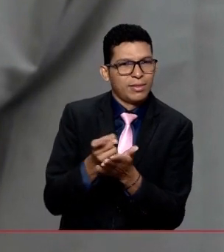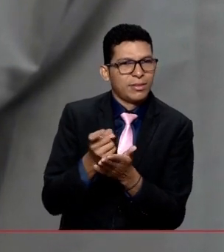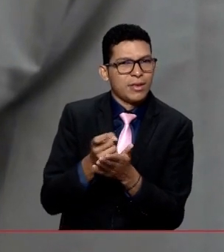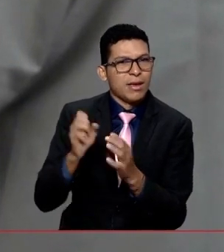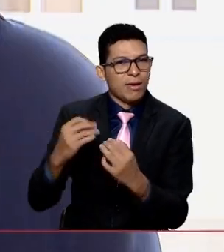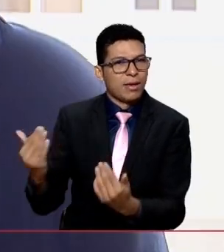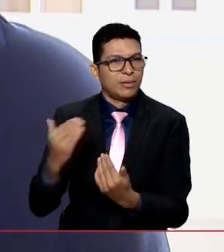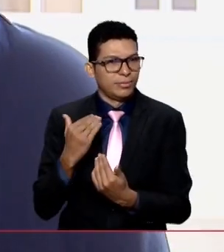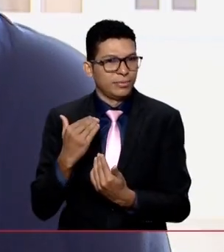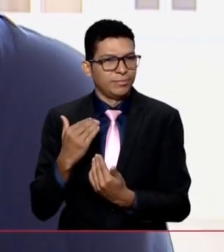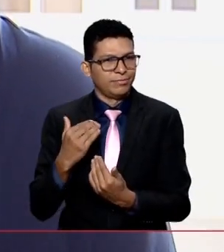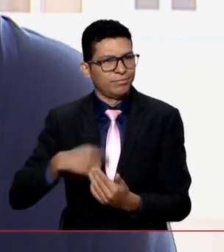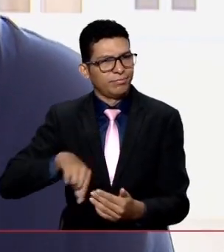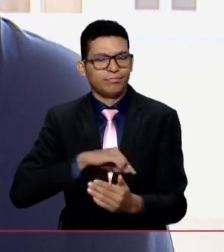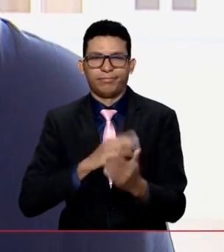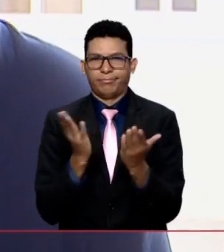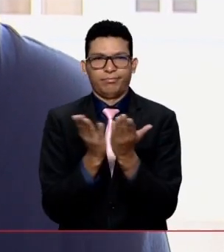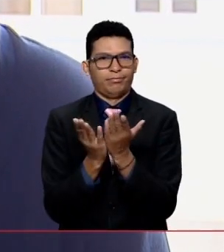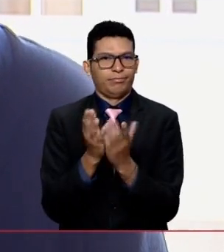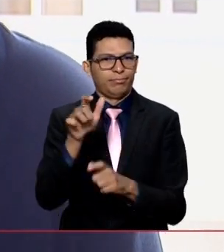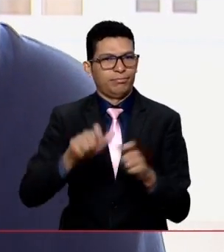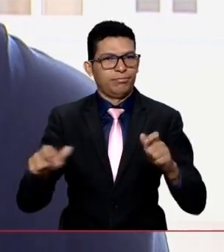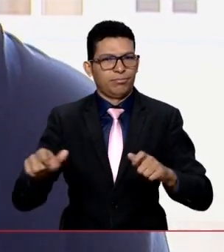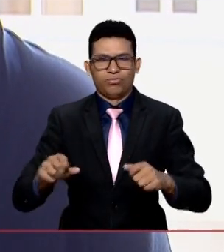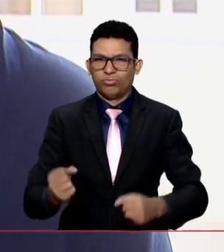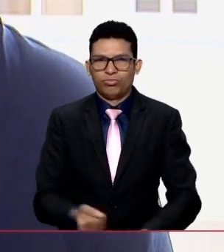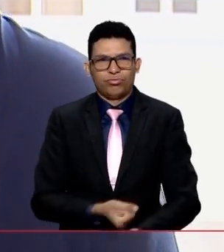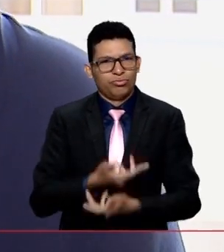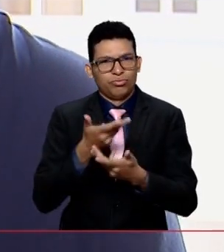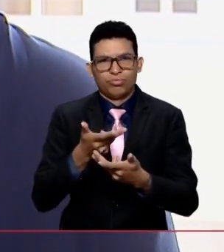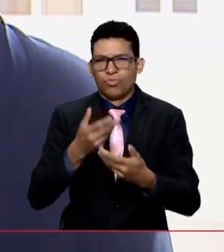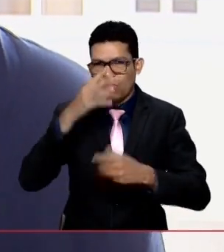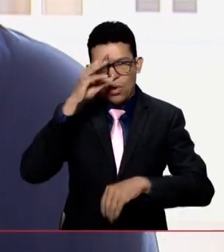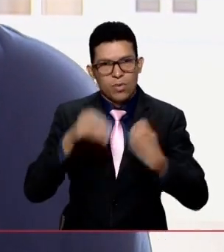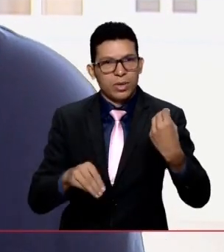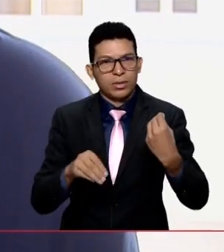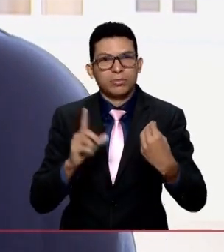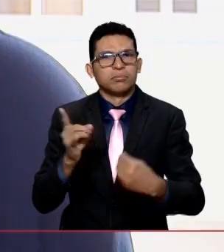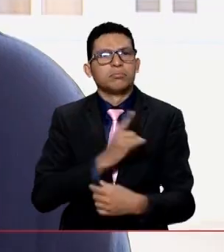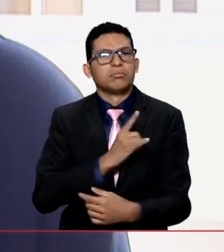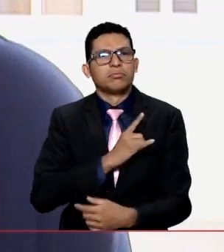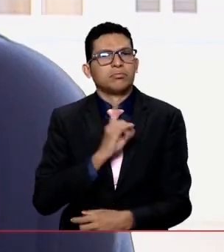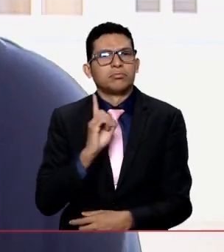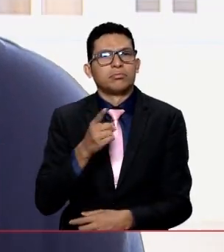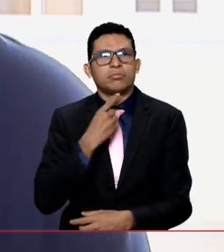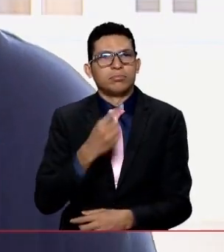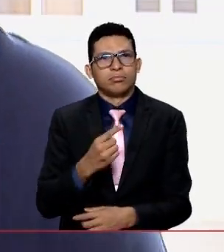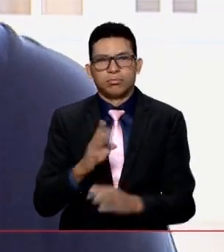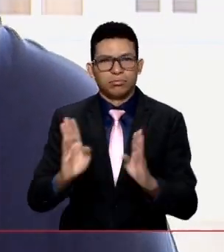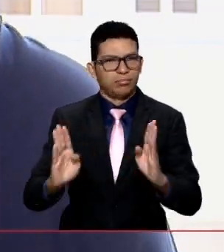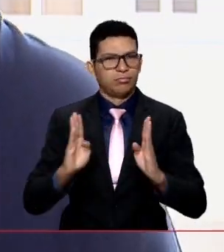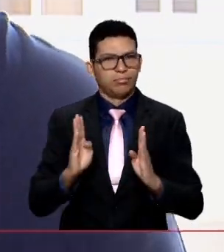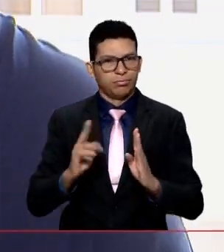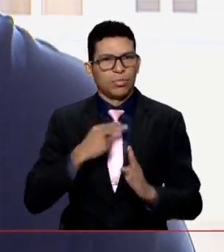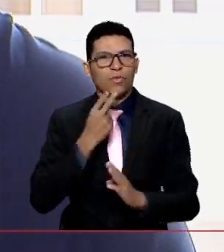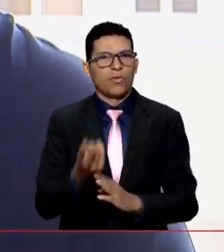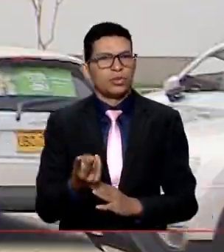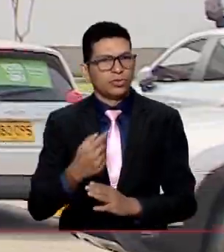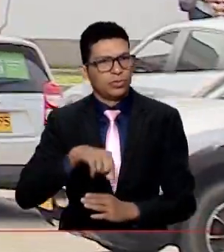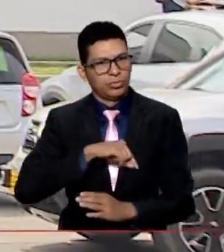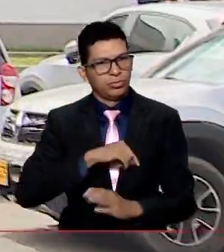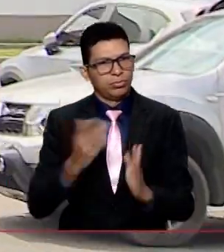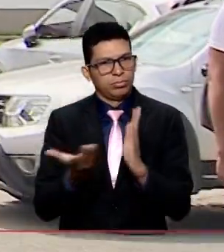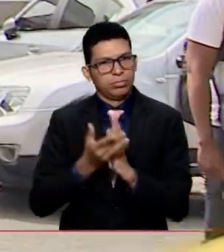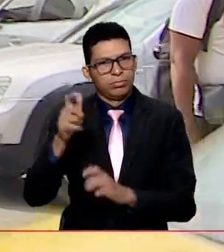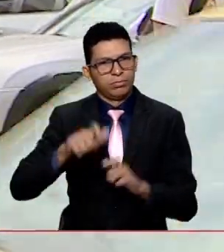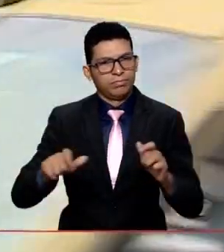caso, los estudiantes nos manifestamos, pero pues la universidad no tiene en cuenta como las voces de nosotros como